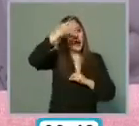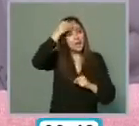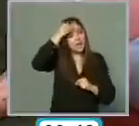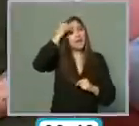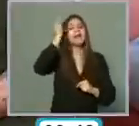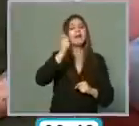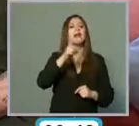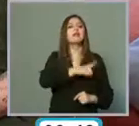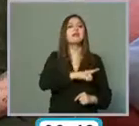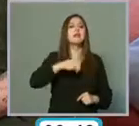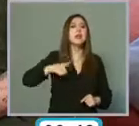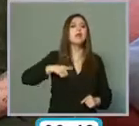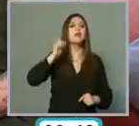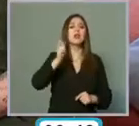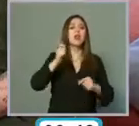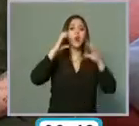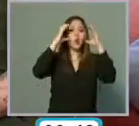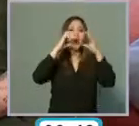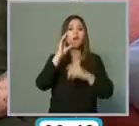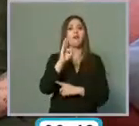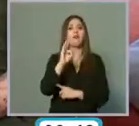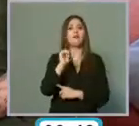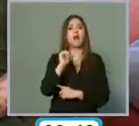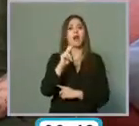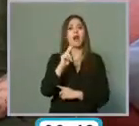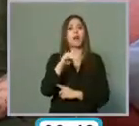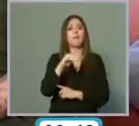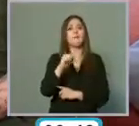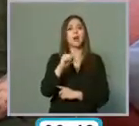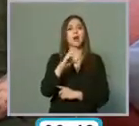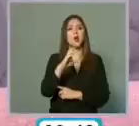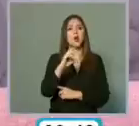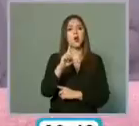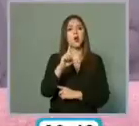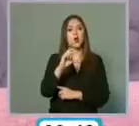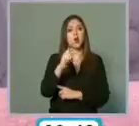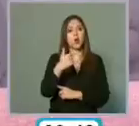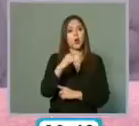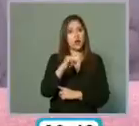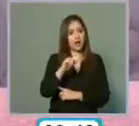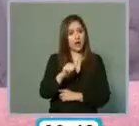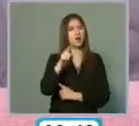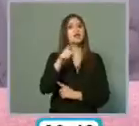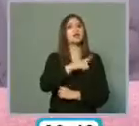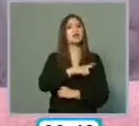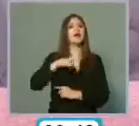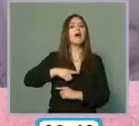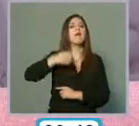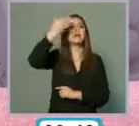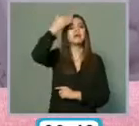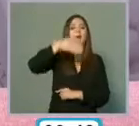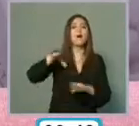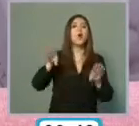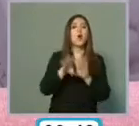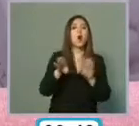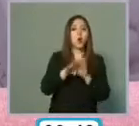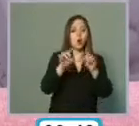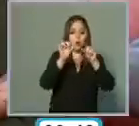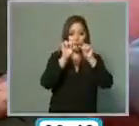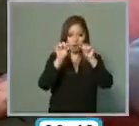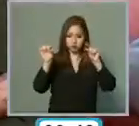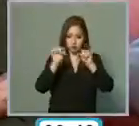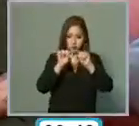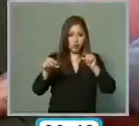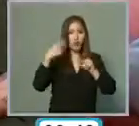tener conocimientos de farmacología, saber cuáles son las reacciones adversas a este medicamento, etcétera.